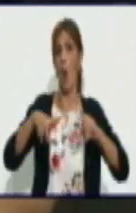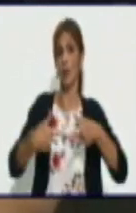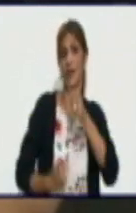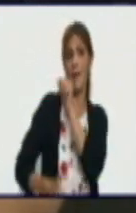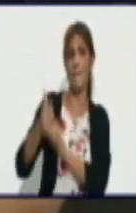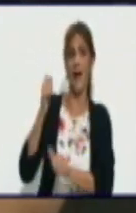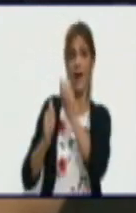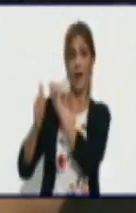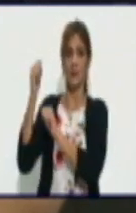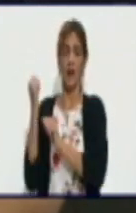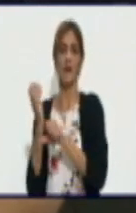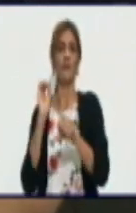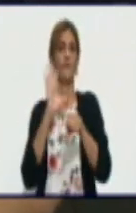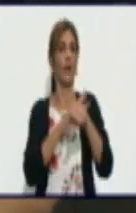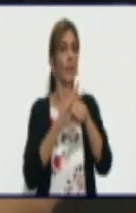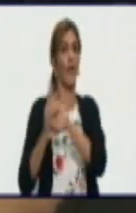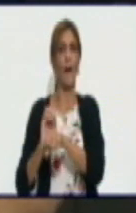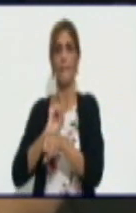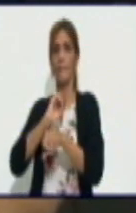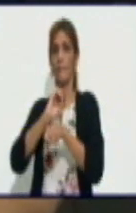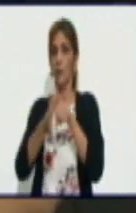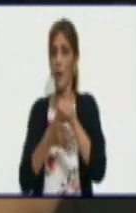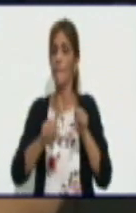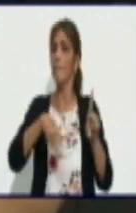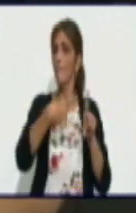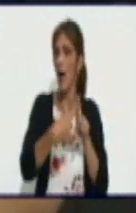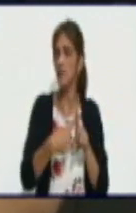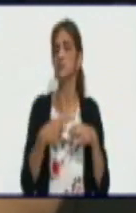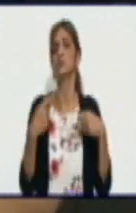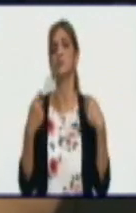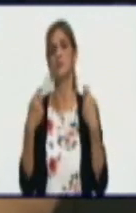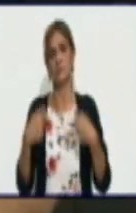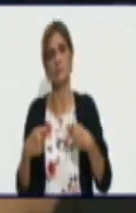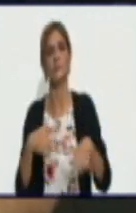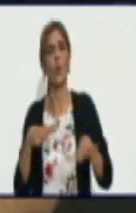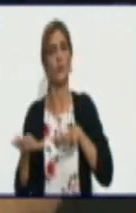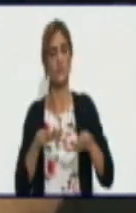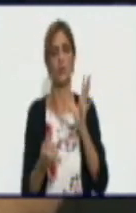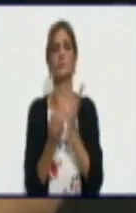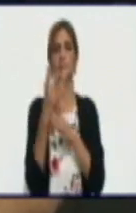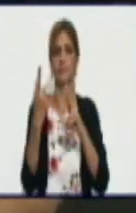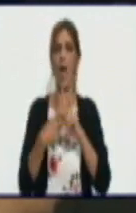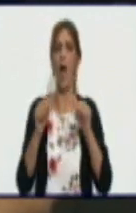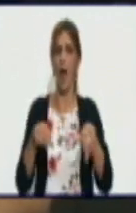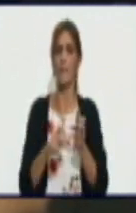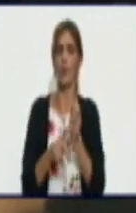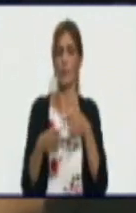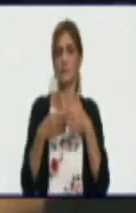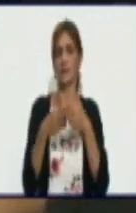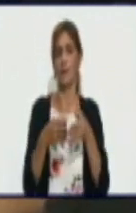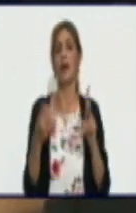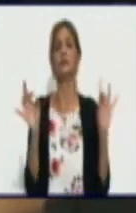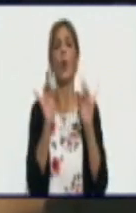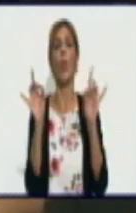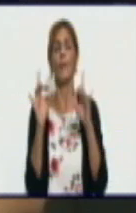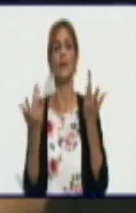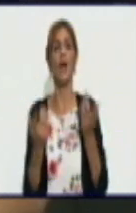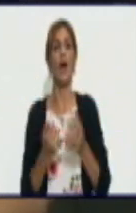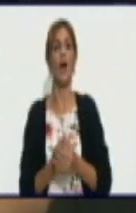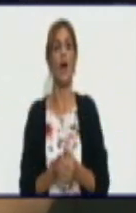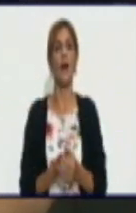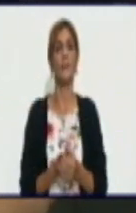en el país, en las provincias que nos rodean. Existe todavía baja percepción del